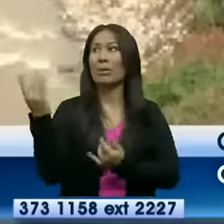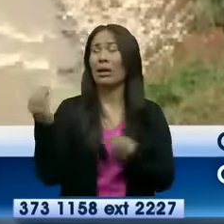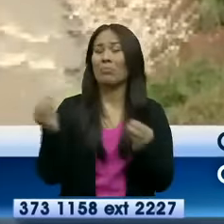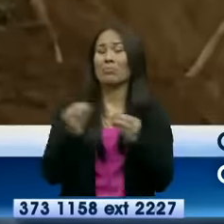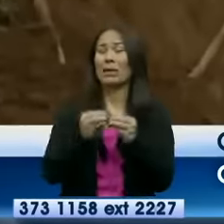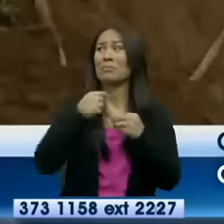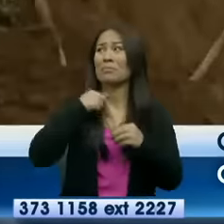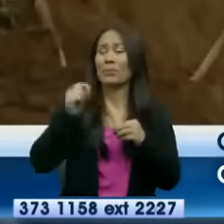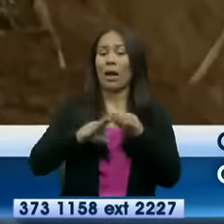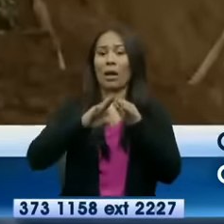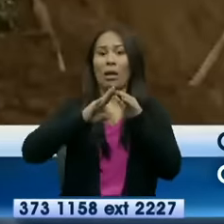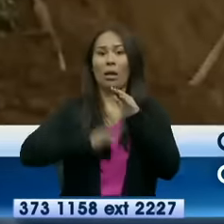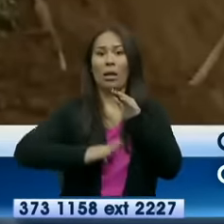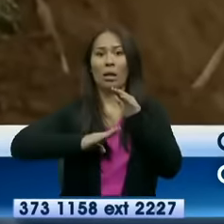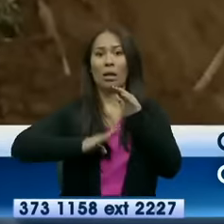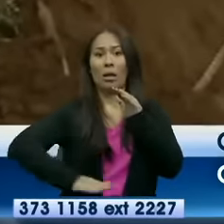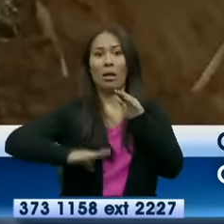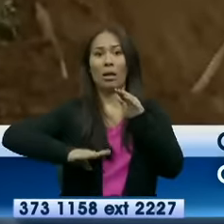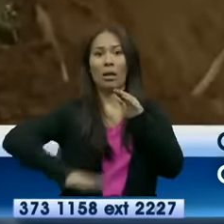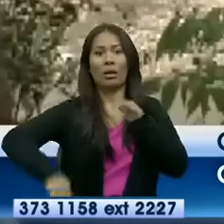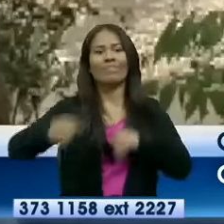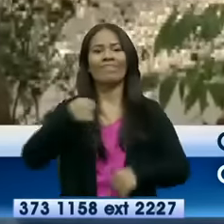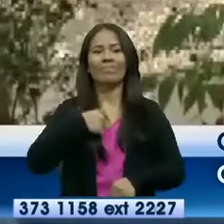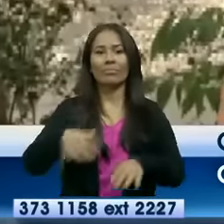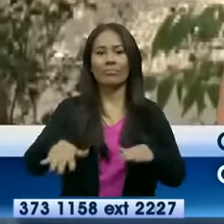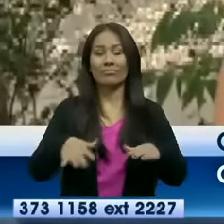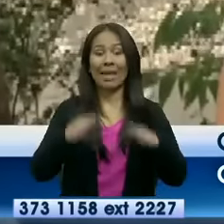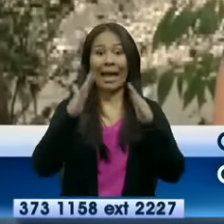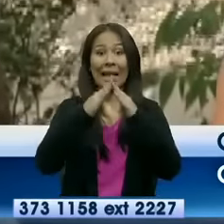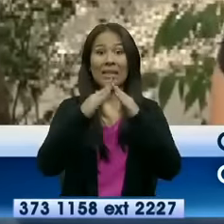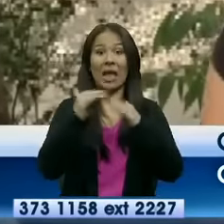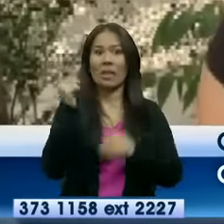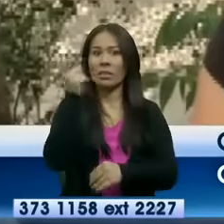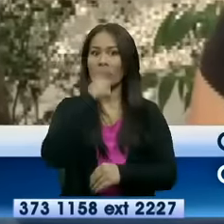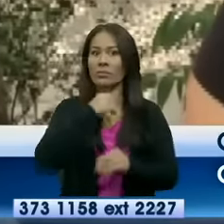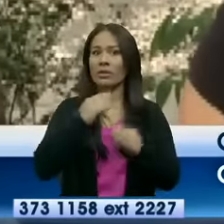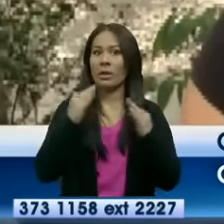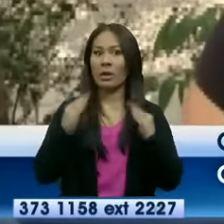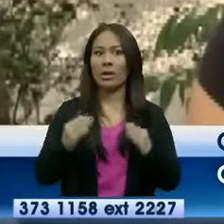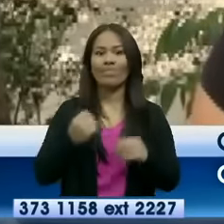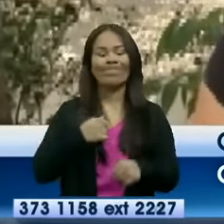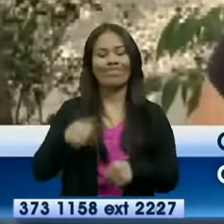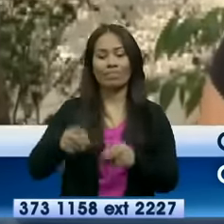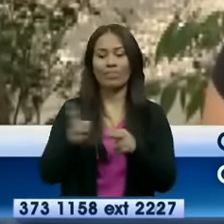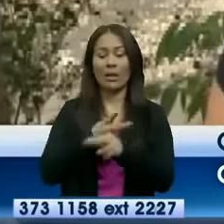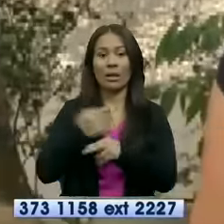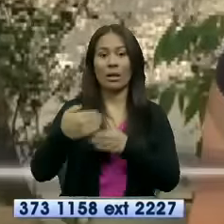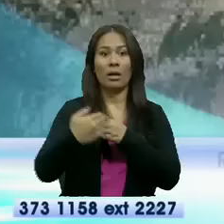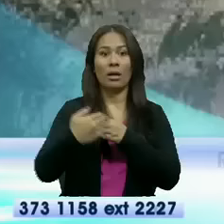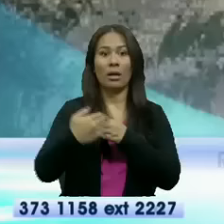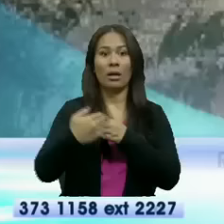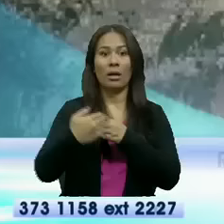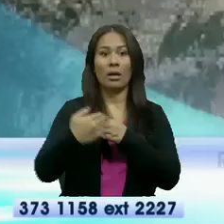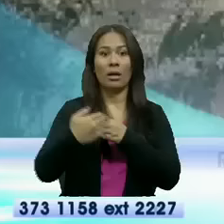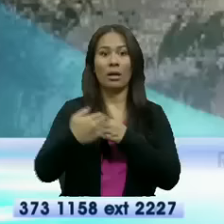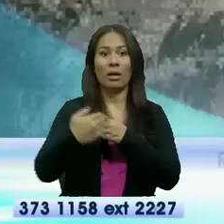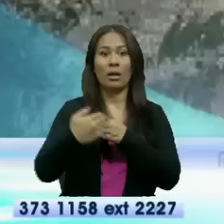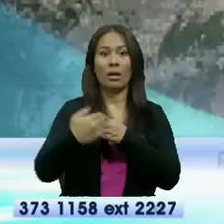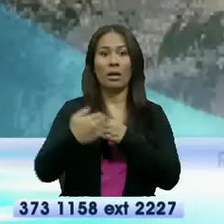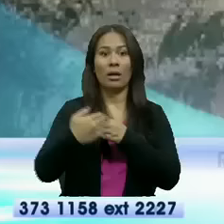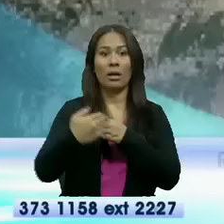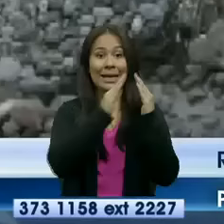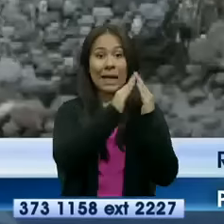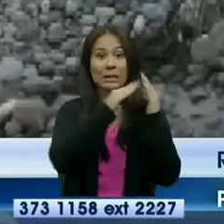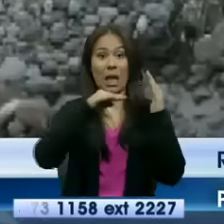suelo que ponen en riesgo la estabilidad del inmueble. Estamos con peligro, de pronto se sigue yendo la tierra y se puede